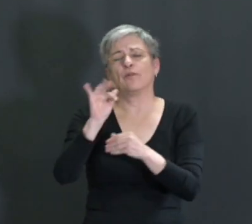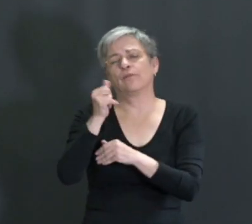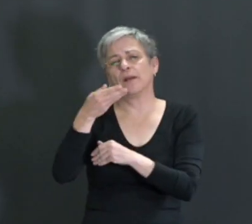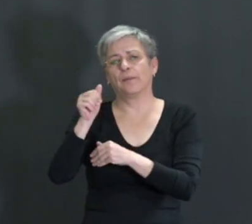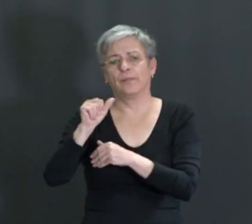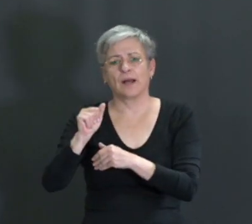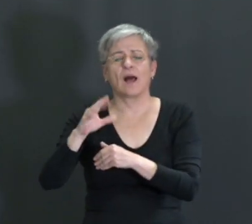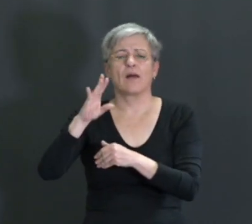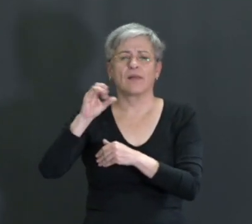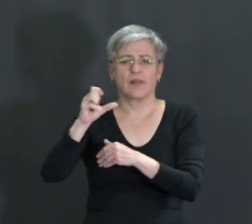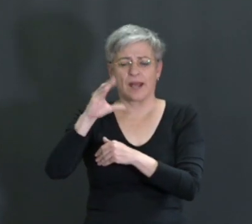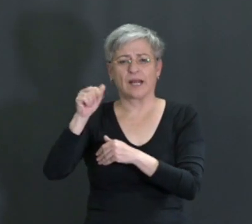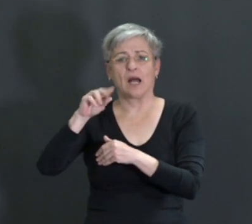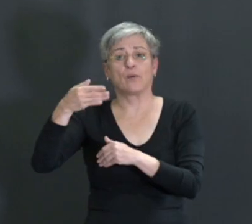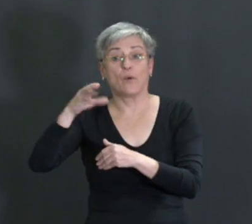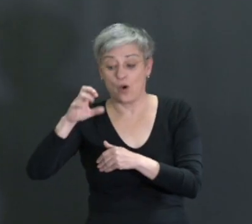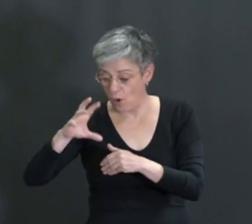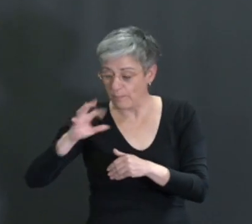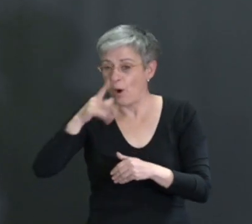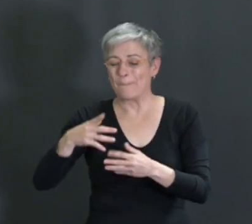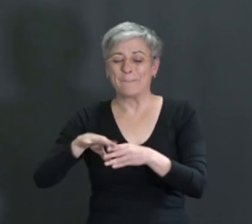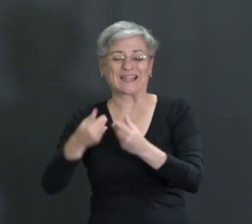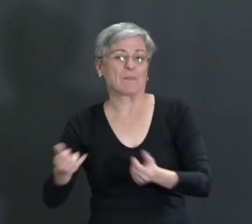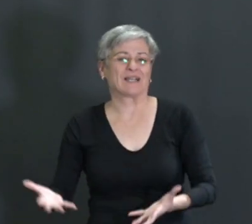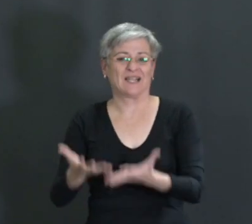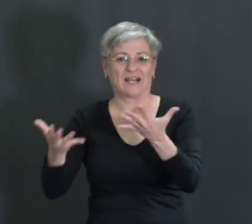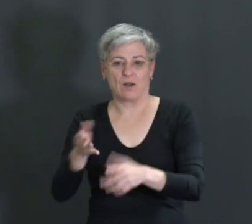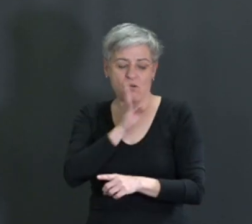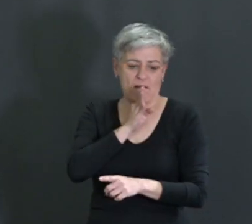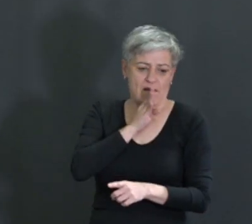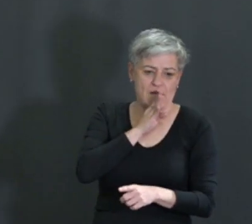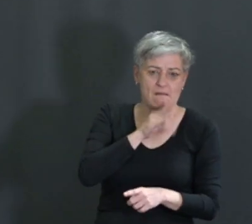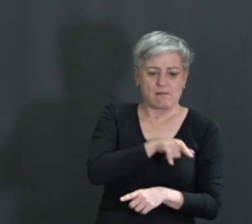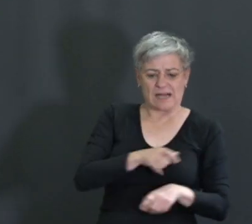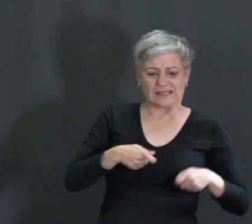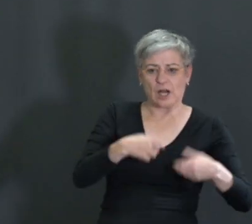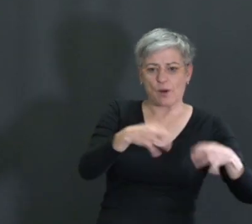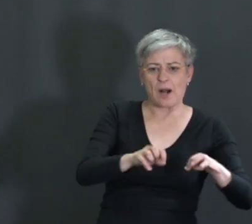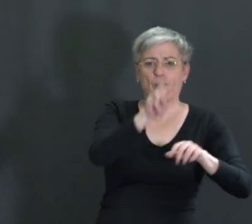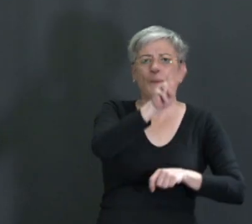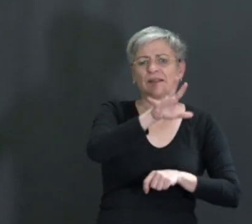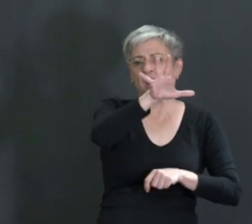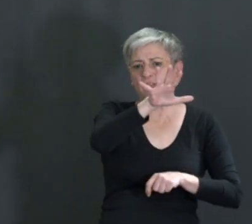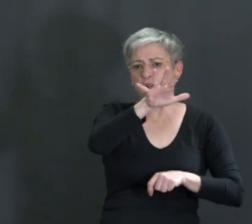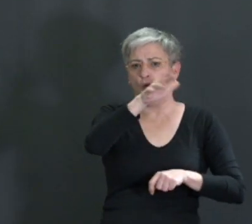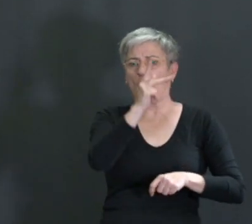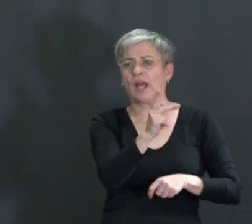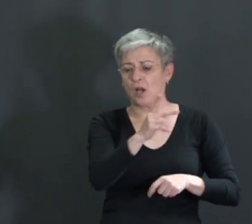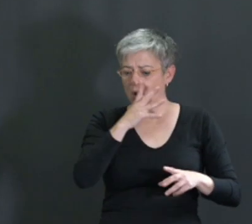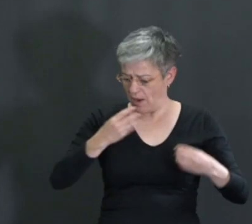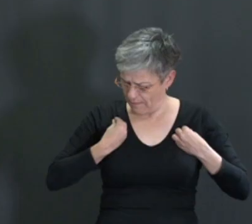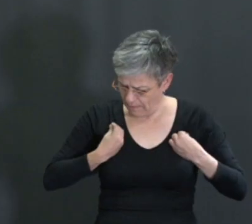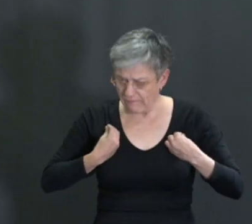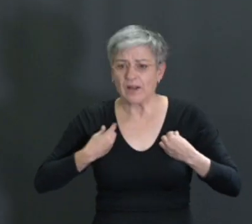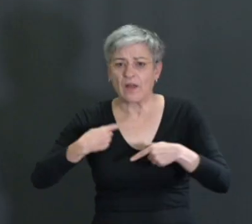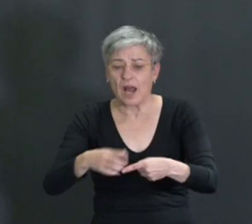materiales muy ligeros. Las sillas normales antes pesaban 25 kilos y ahora una de vida diaria pesa